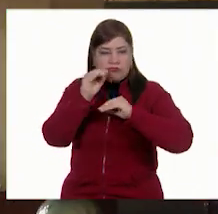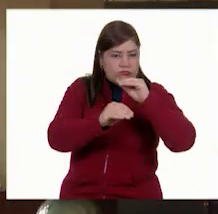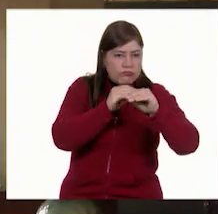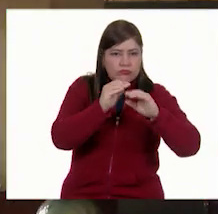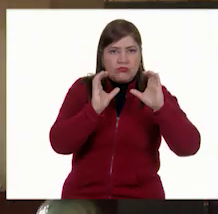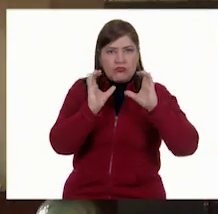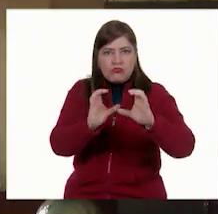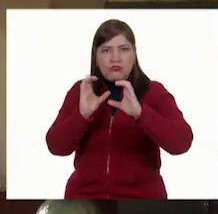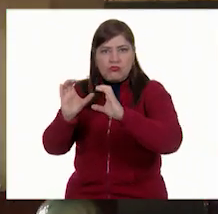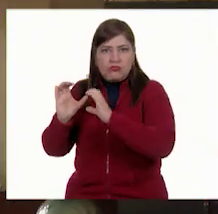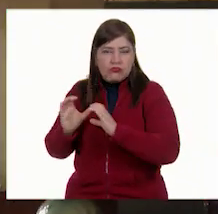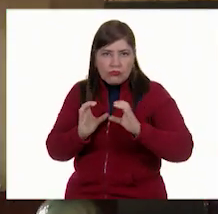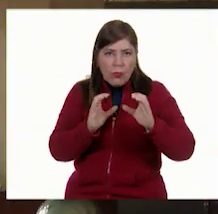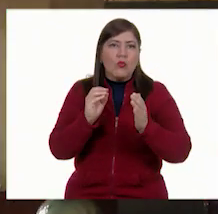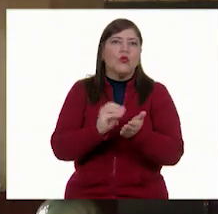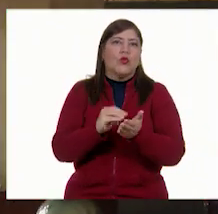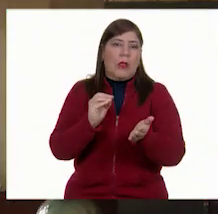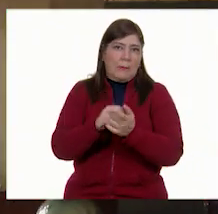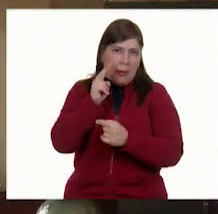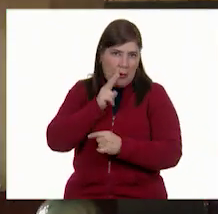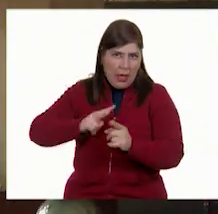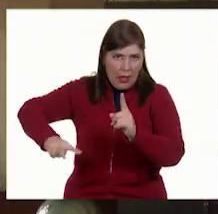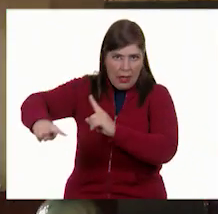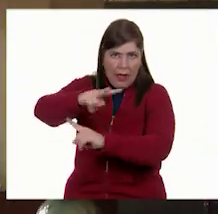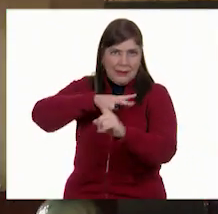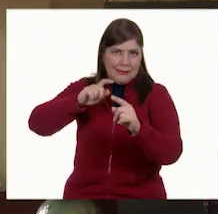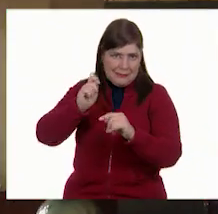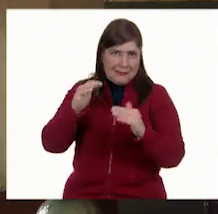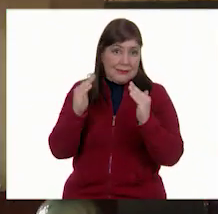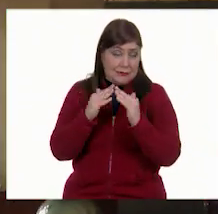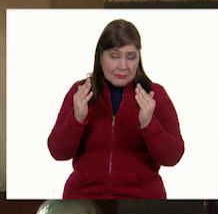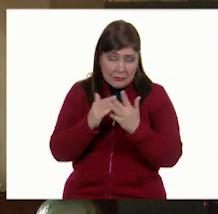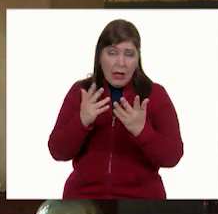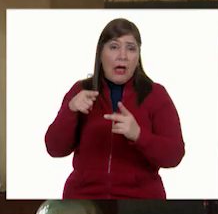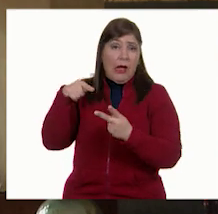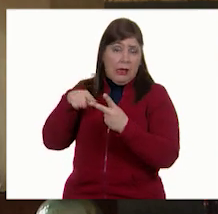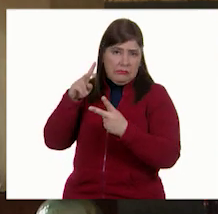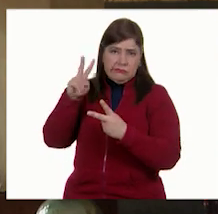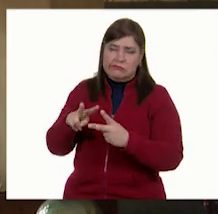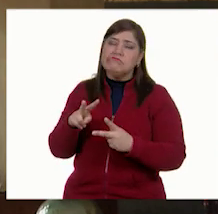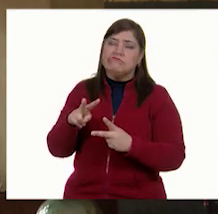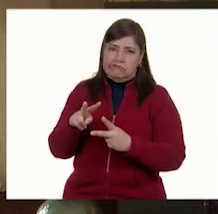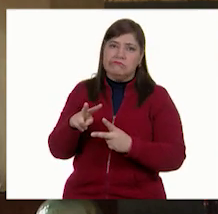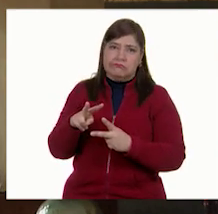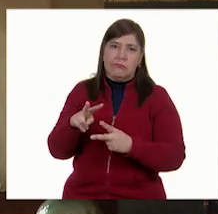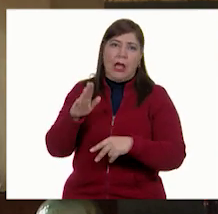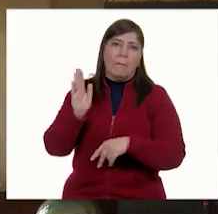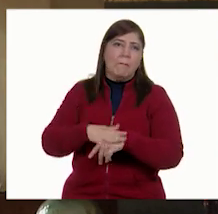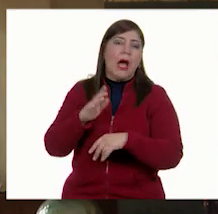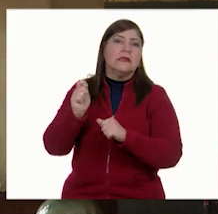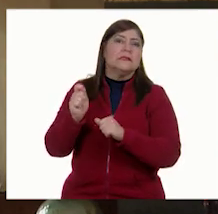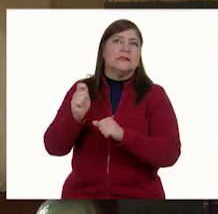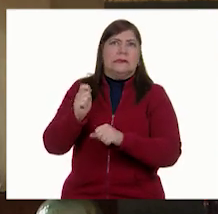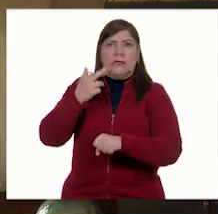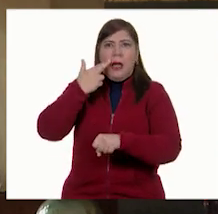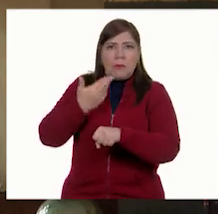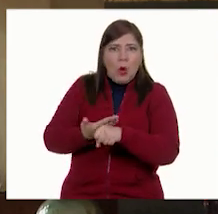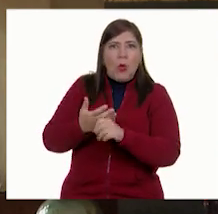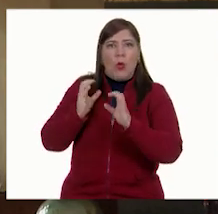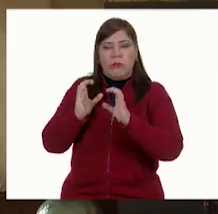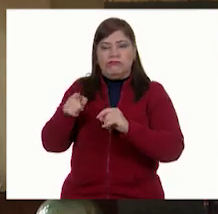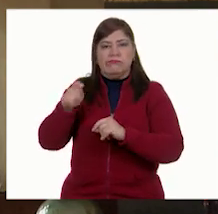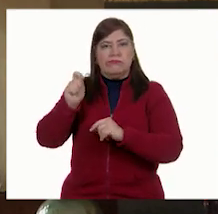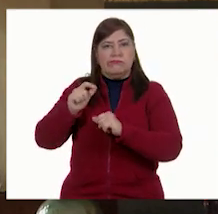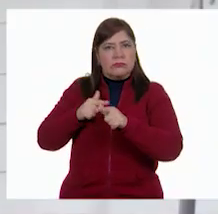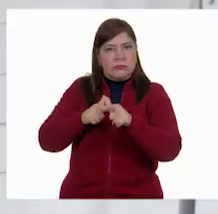ven por toda la casa, y ella es la persona más adecuada para cuidar de